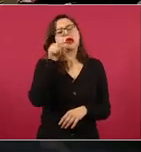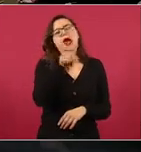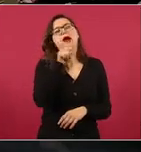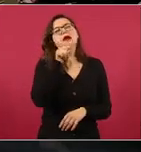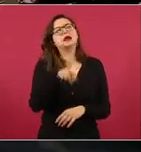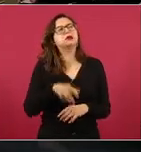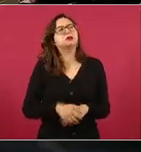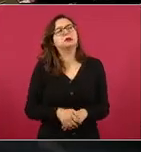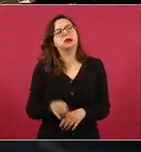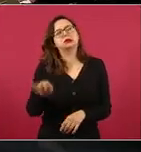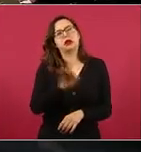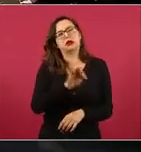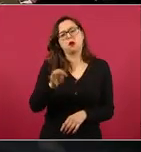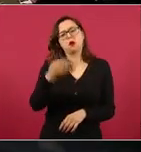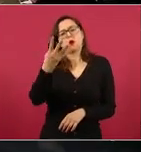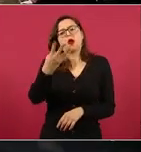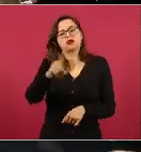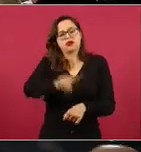Pero